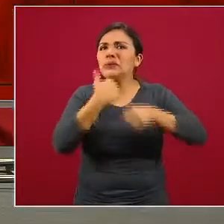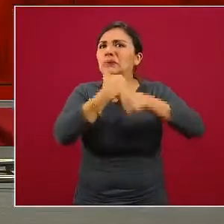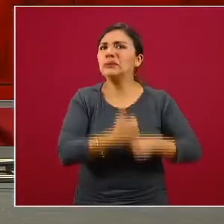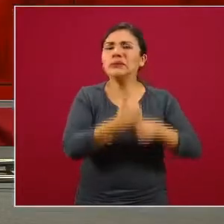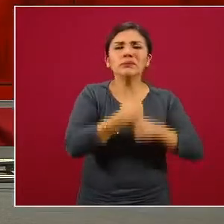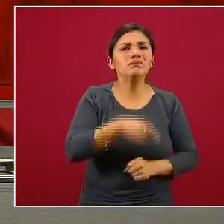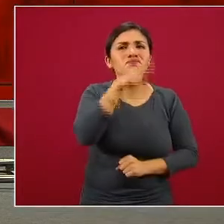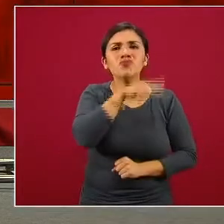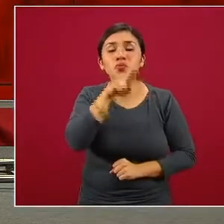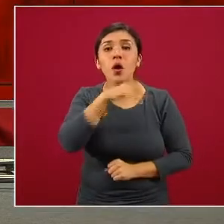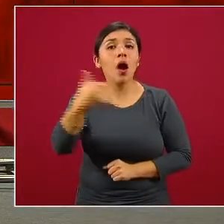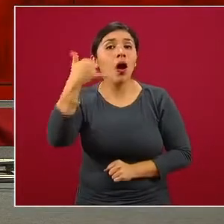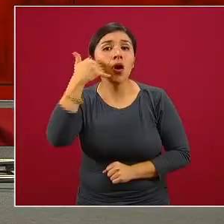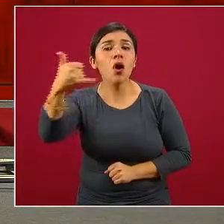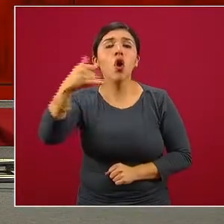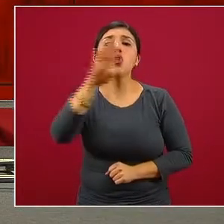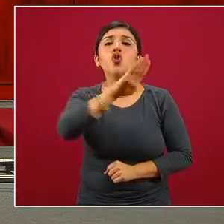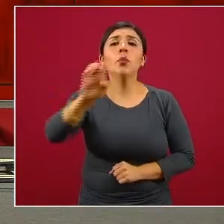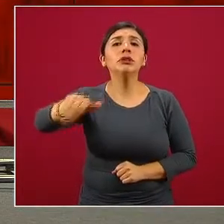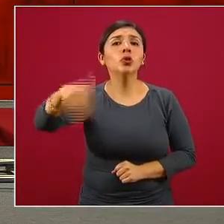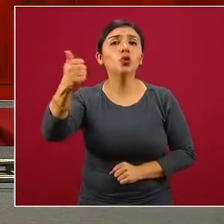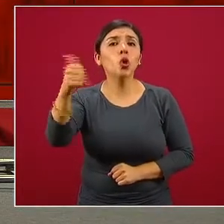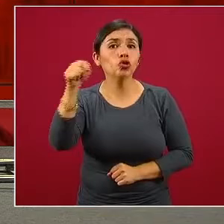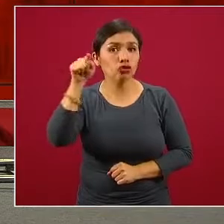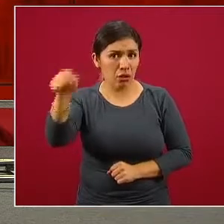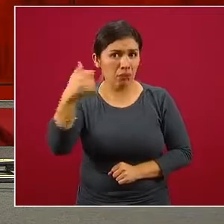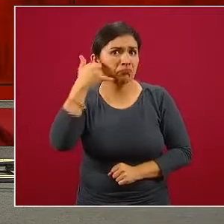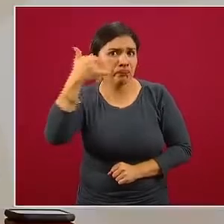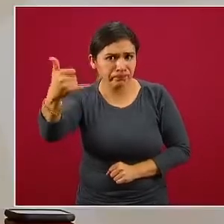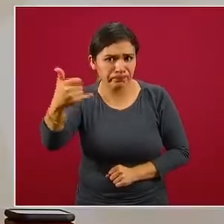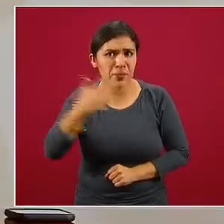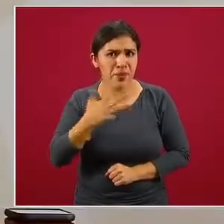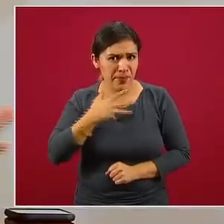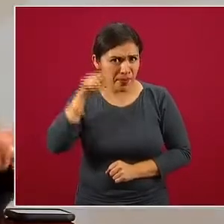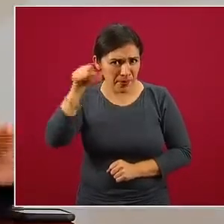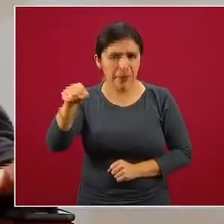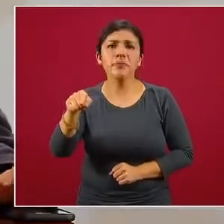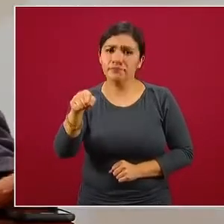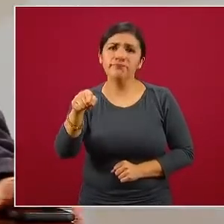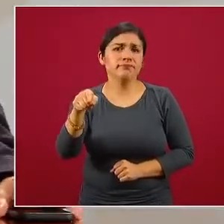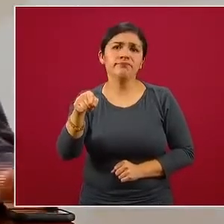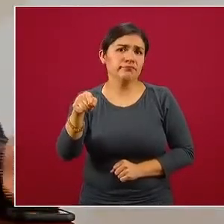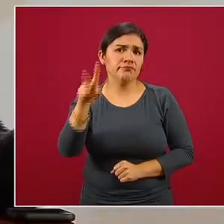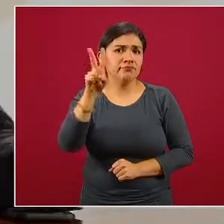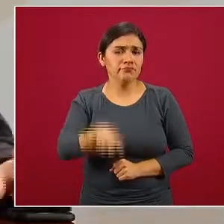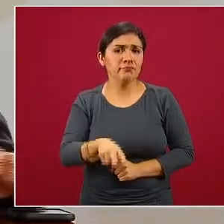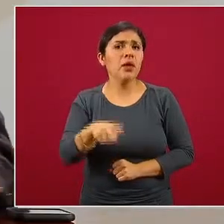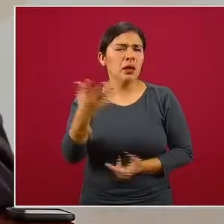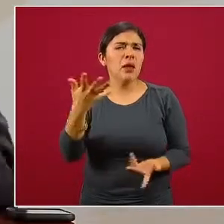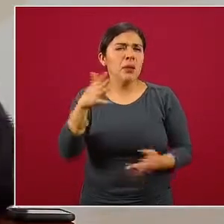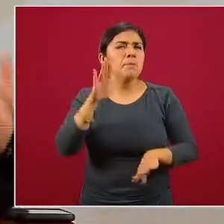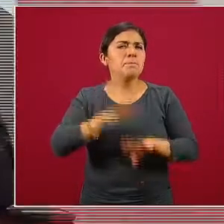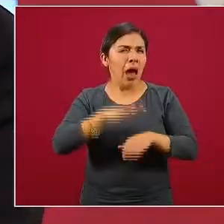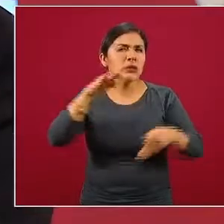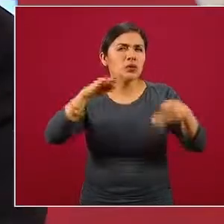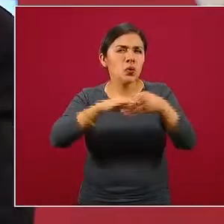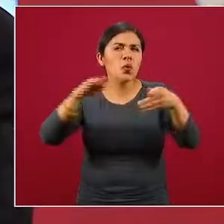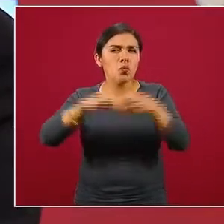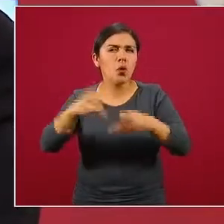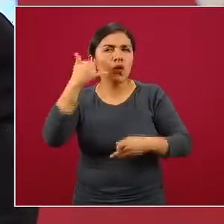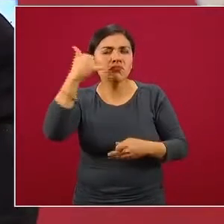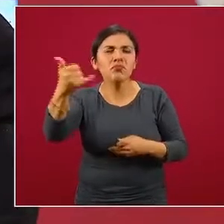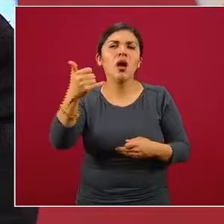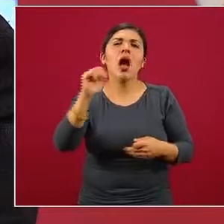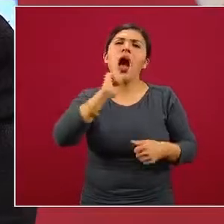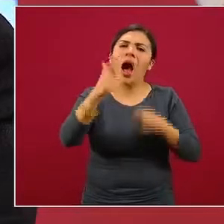familias. 911. Hay que llamar al 911, efectivamente, aunque ya es cada vez más común el tener acceso a